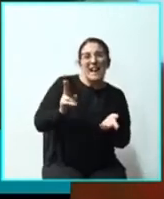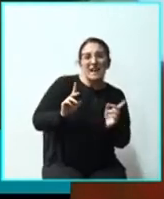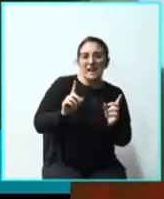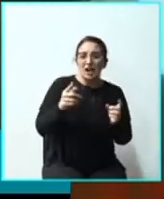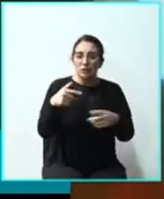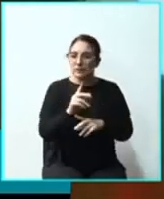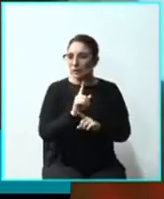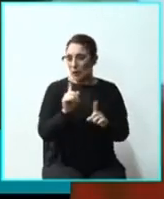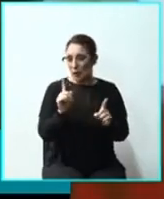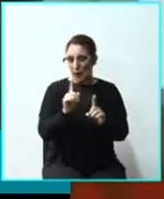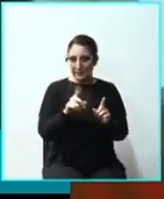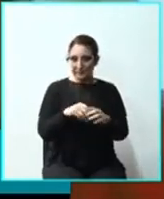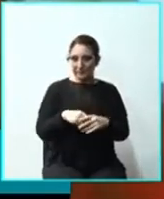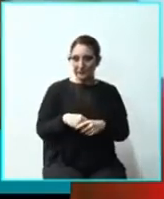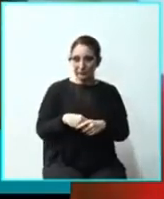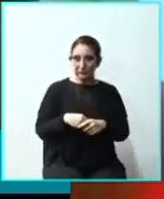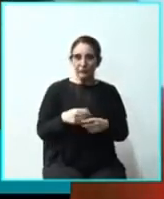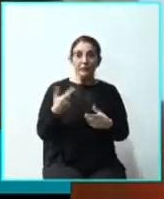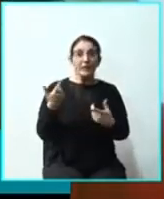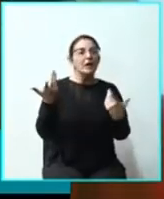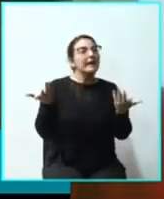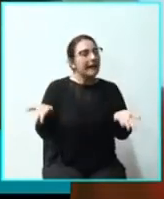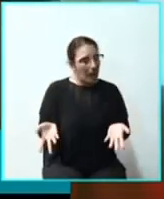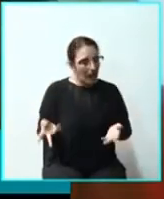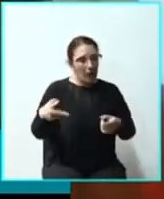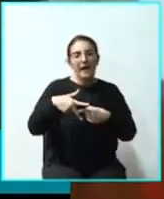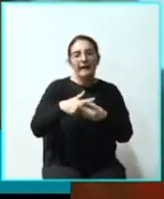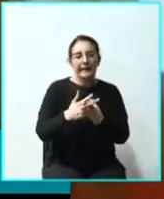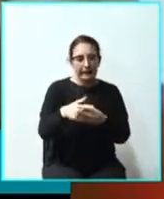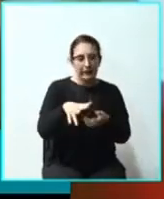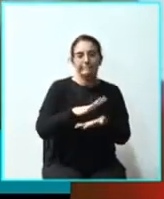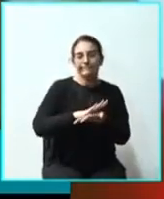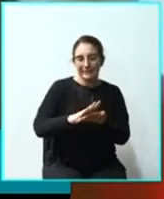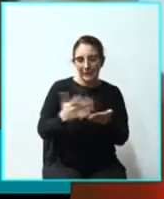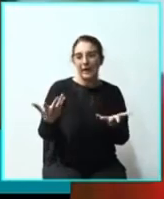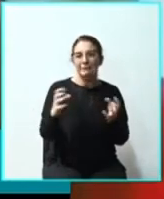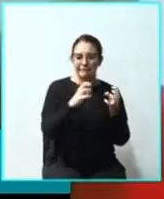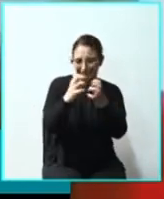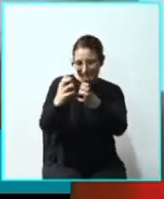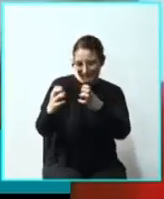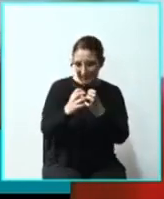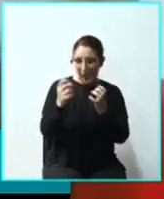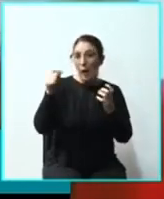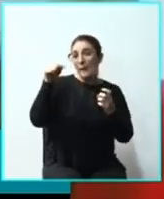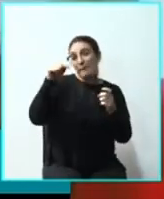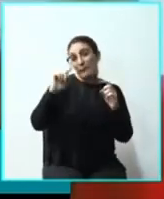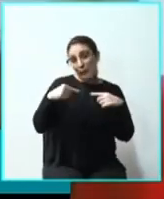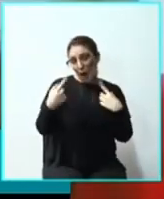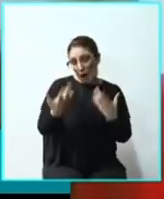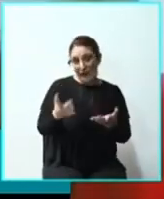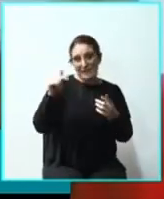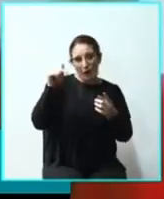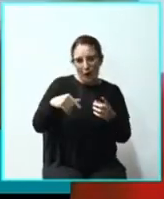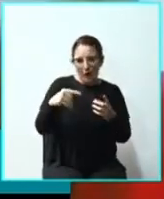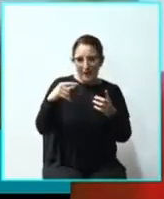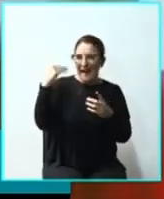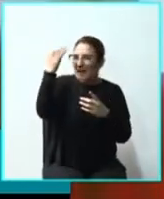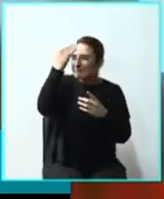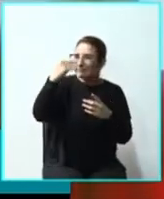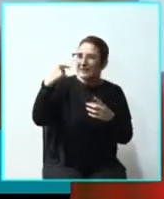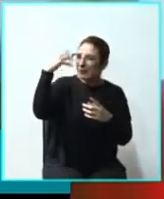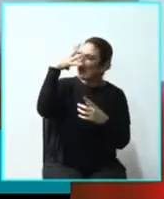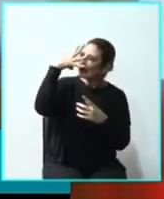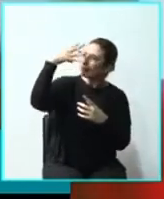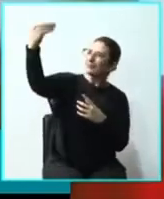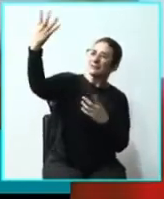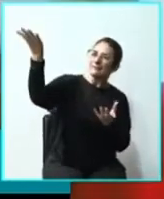herramientas. Y está claro que las nuevas tecnologías ponen todo en debate, y por eso hay un debate tan profundo con el reconocimiento facial, y hay un